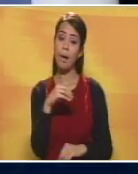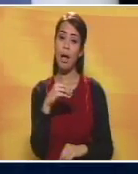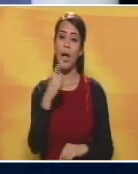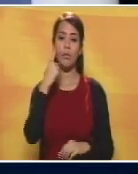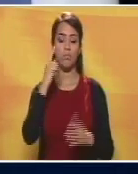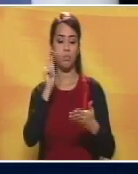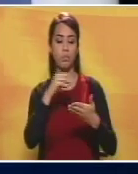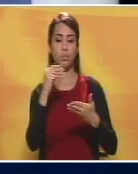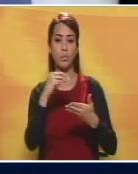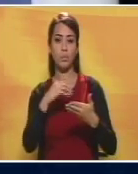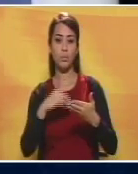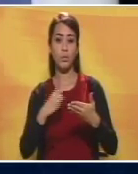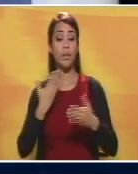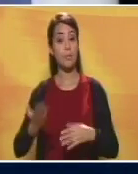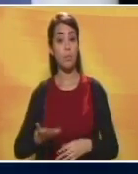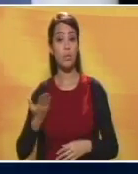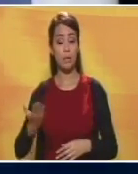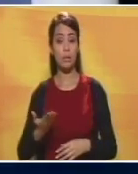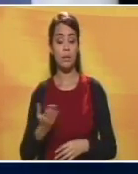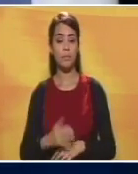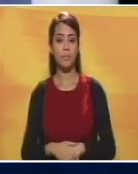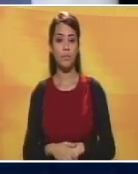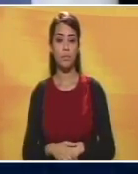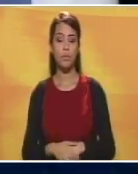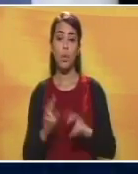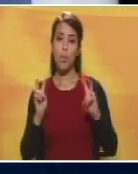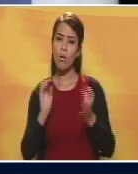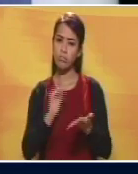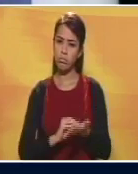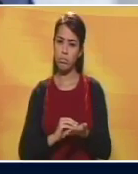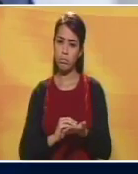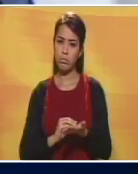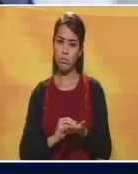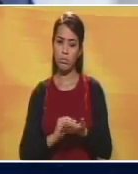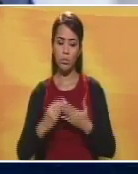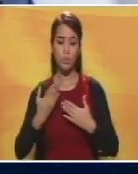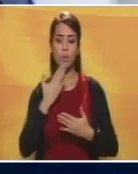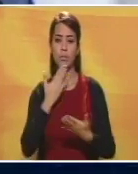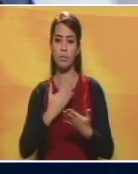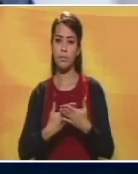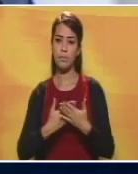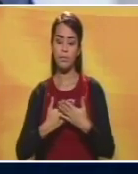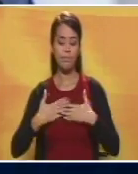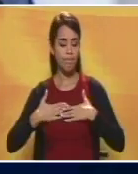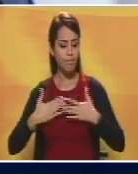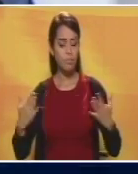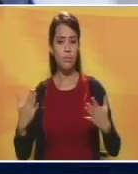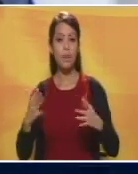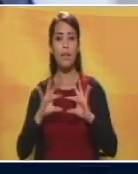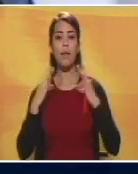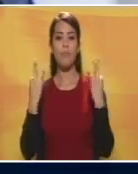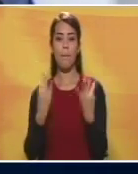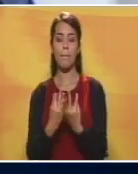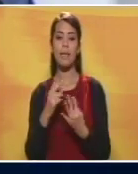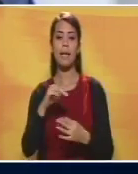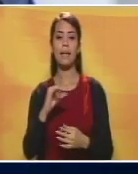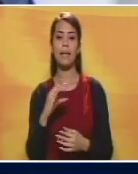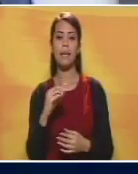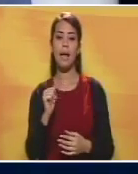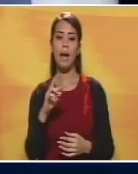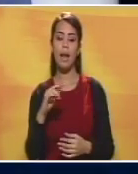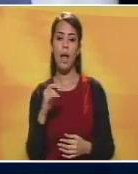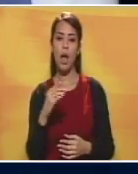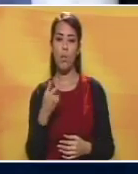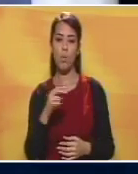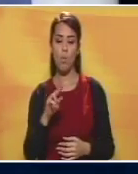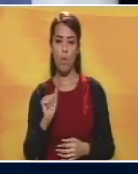consideramos importantes. Nuevamente, nuestra gratitud en nombre de las familias nicaragüenses y